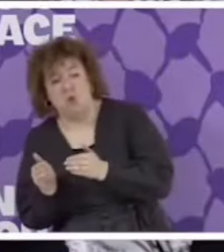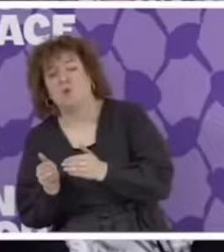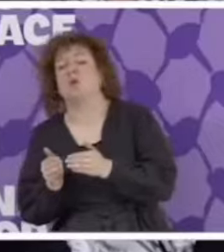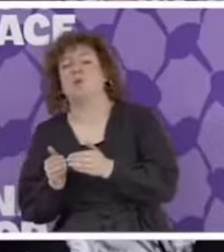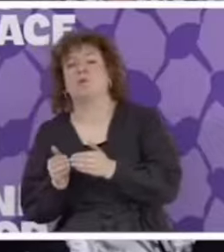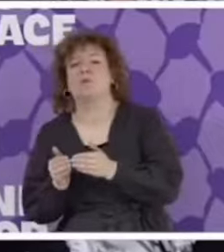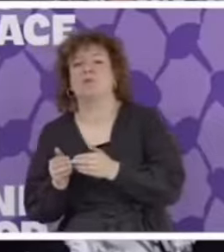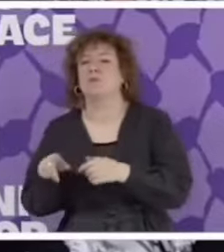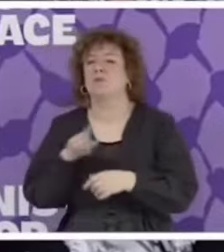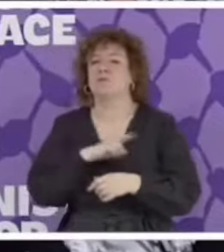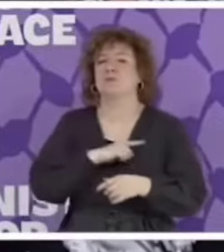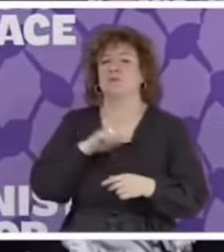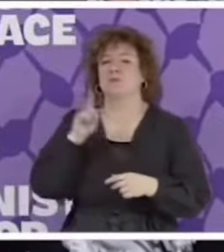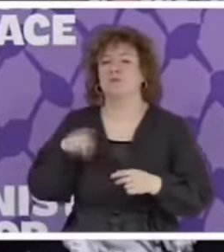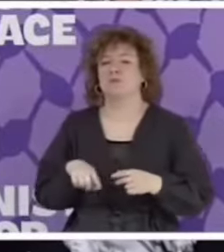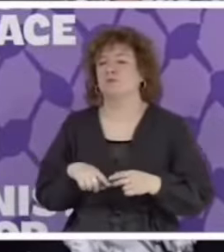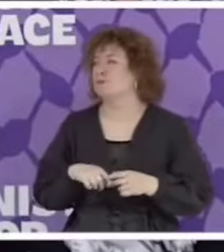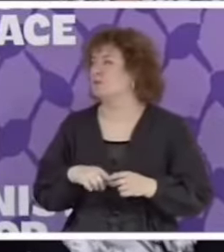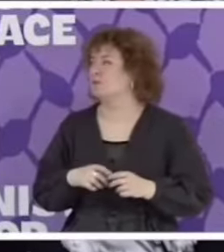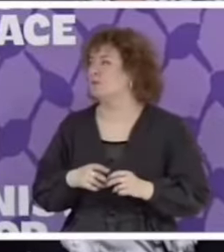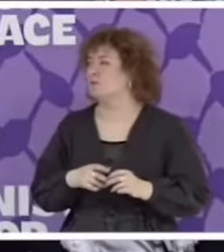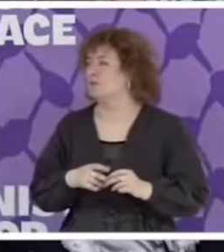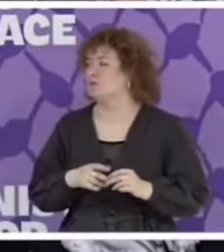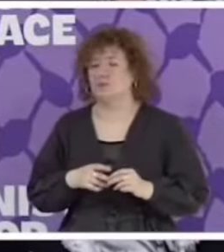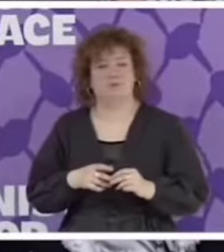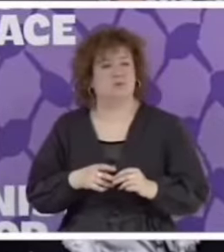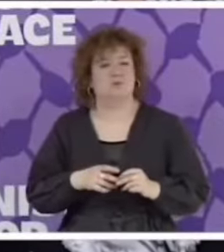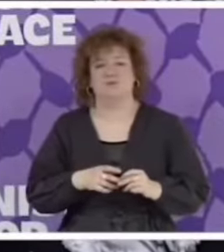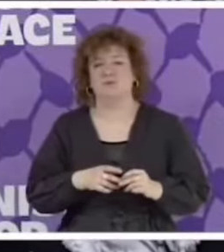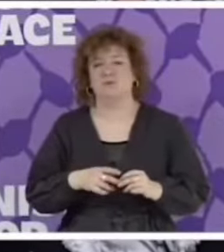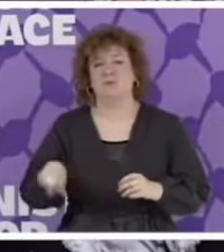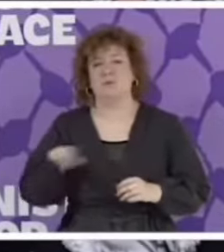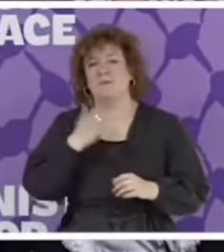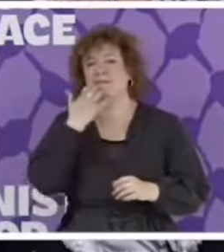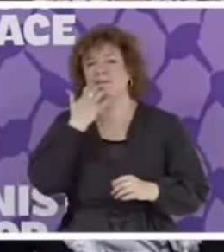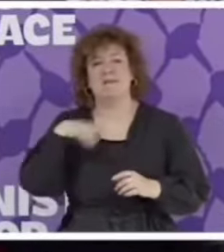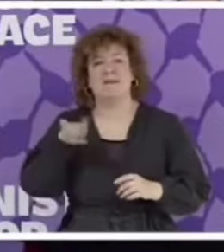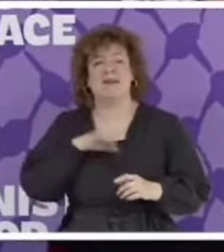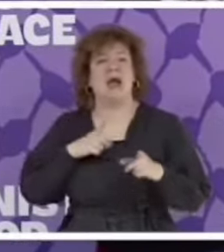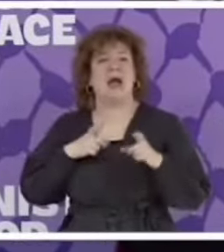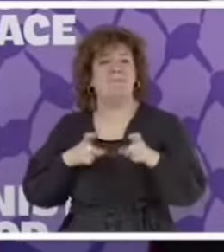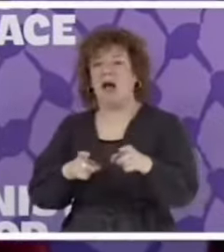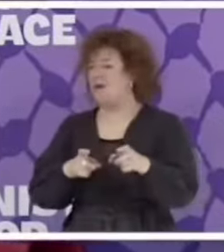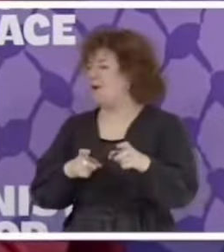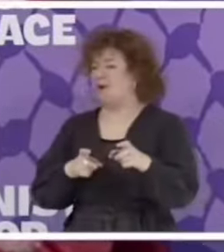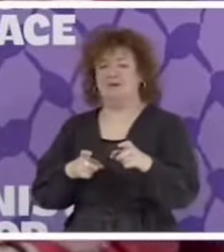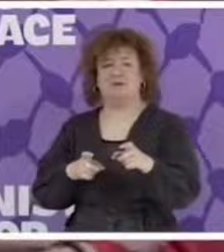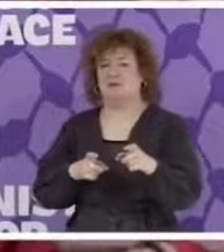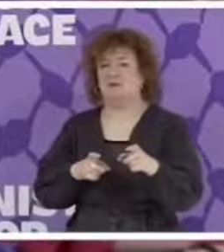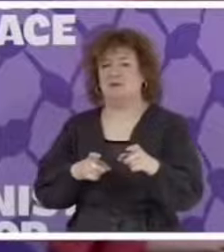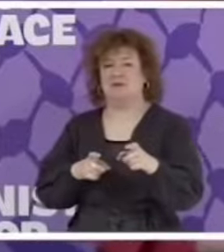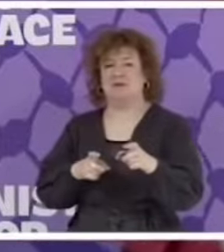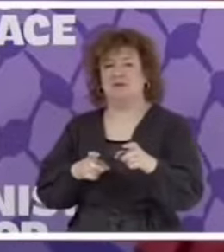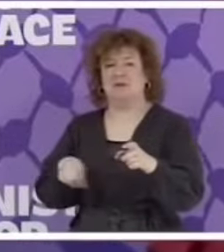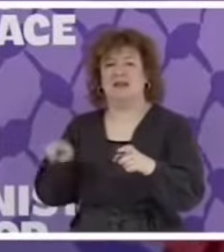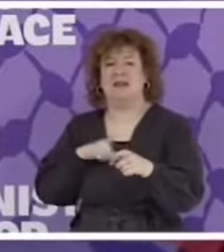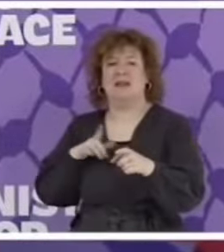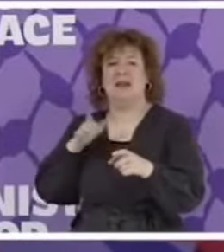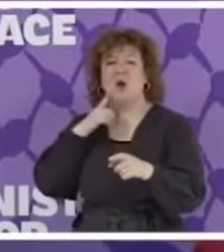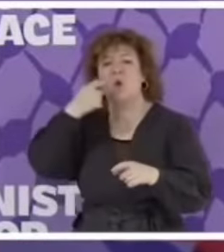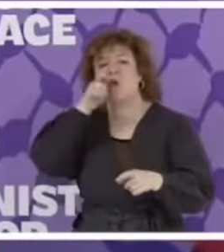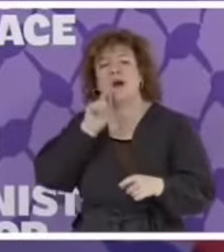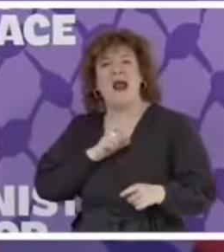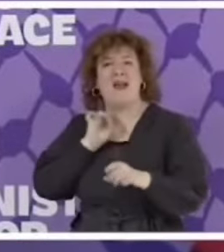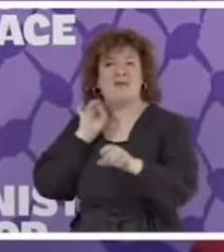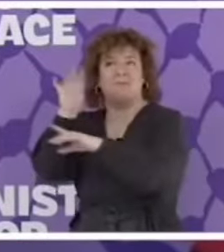coalición y también públicamente que no se produciría ningún envío de armas por parte de España a la guerra de